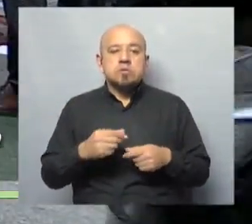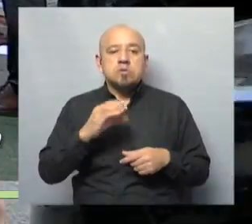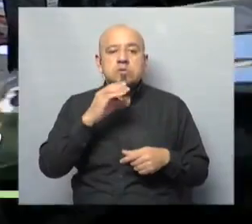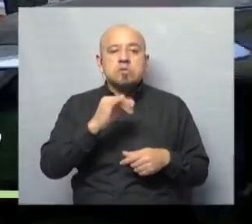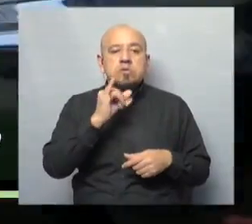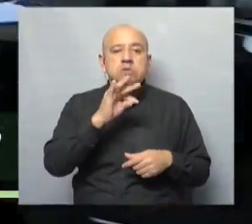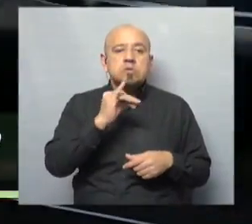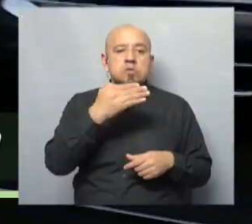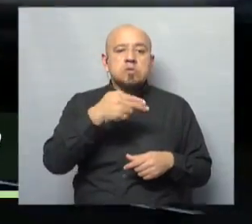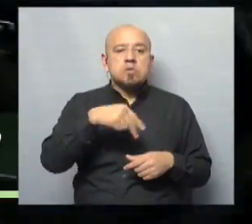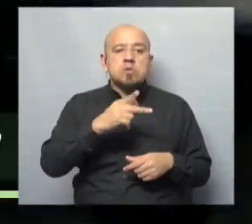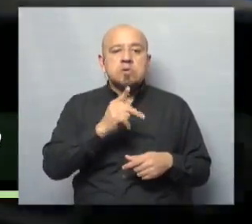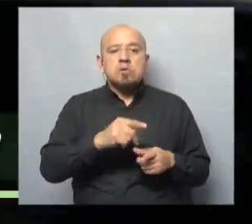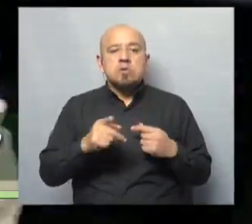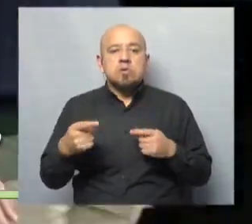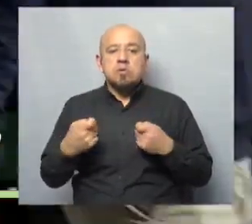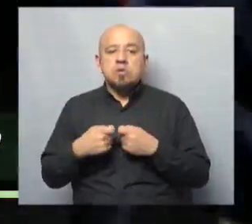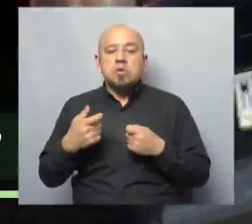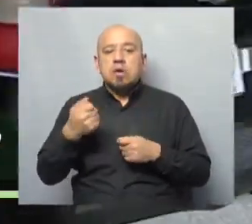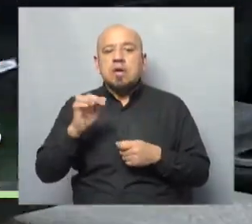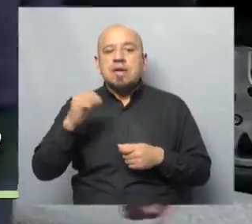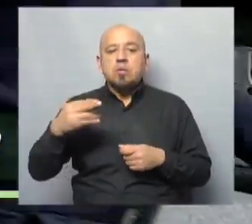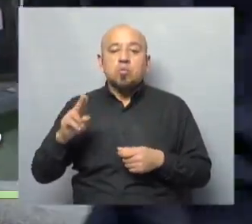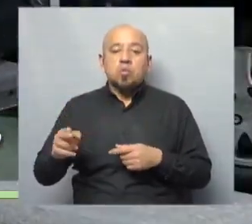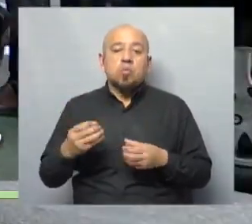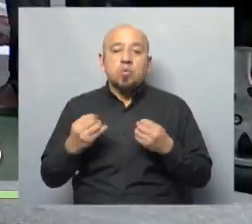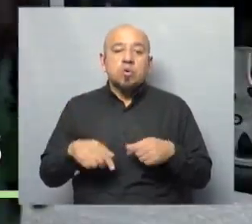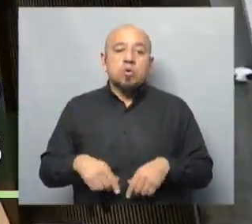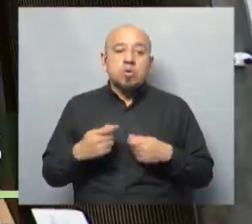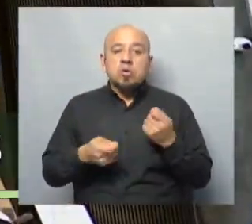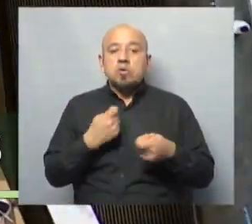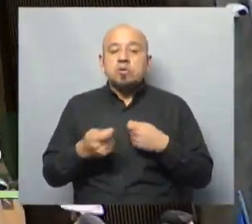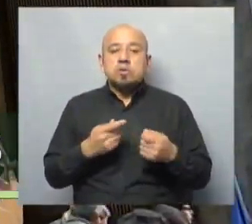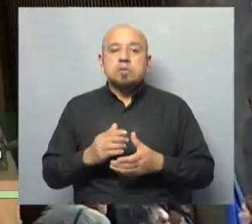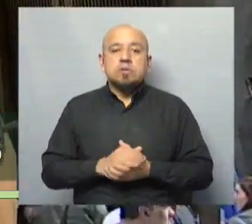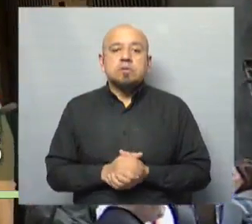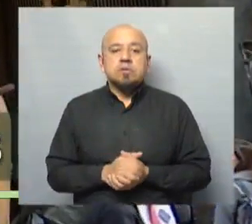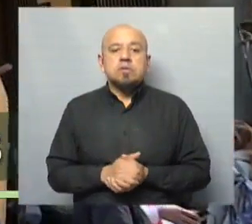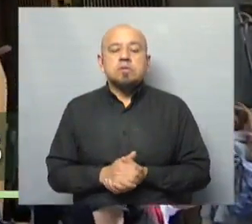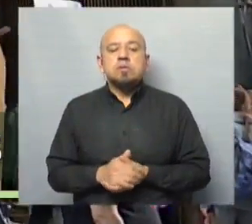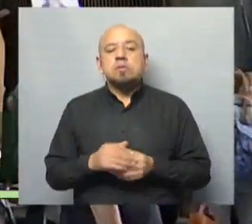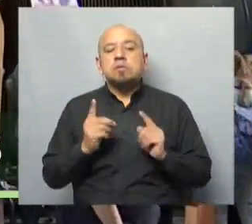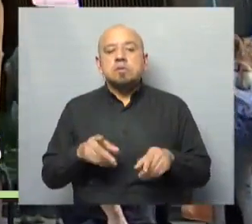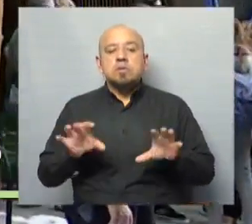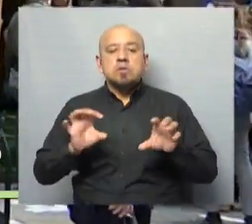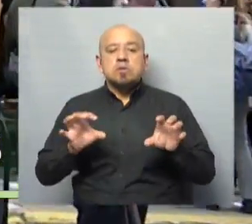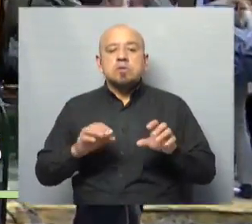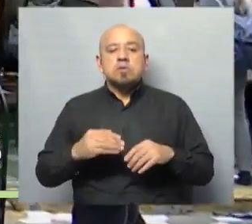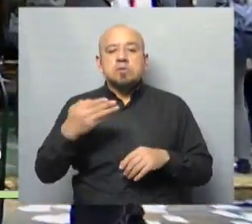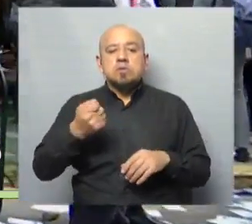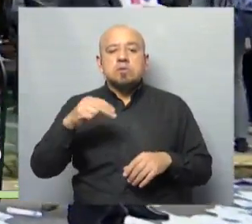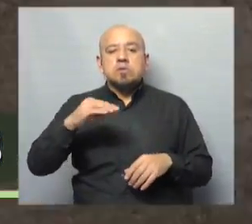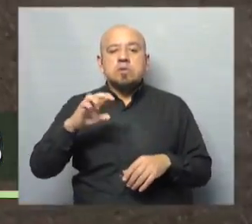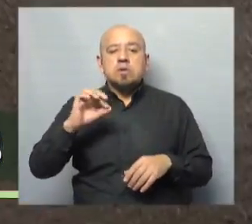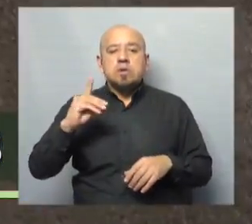o con la asociación de bancos del uruguay este porque de esto se sale negociando también se adhirieron al paro funcionarios de banred anda